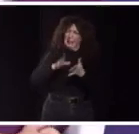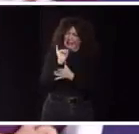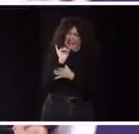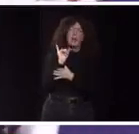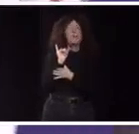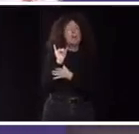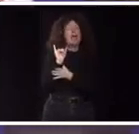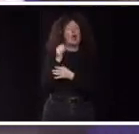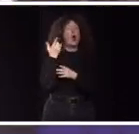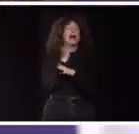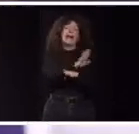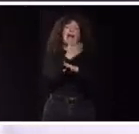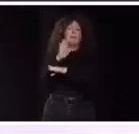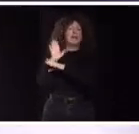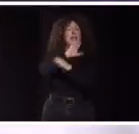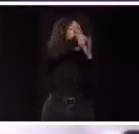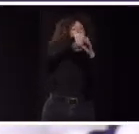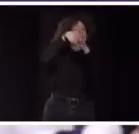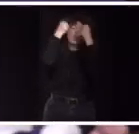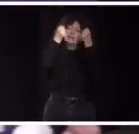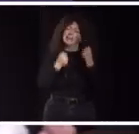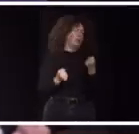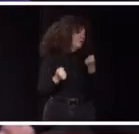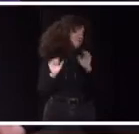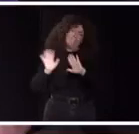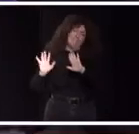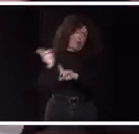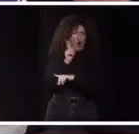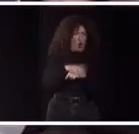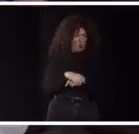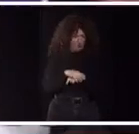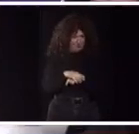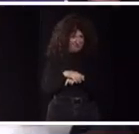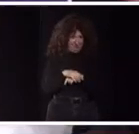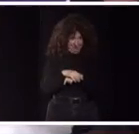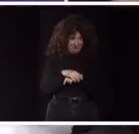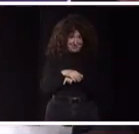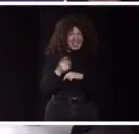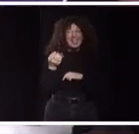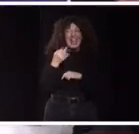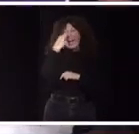no podemos estar representadas en las instituciones de nuestro país.